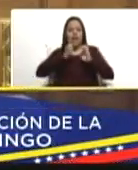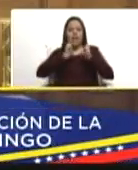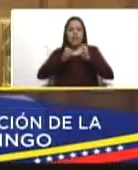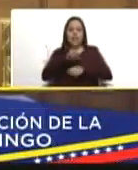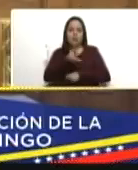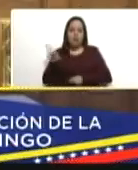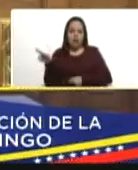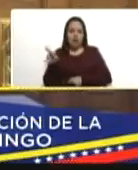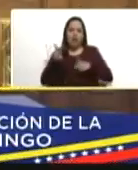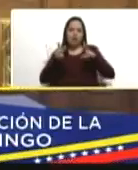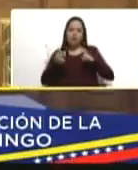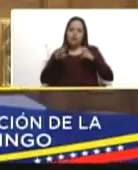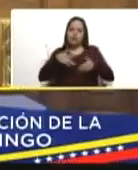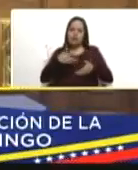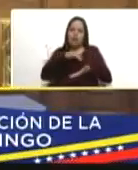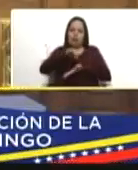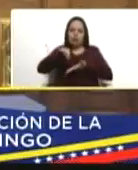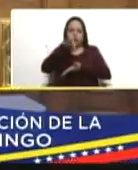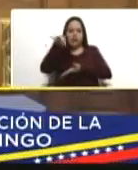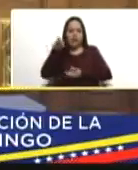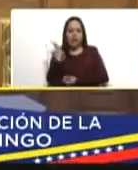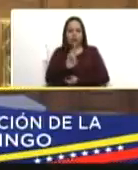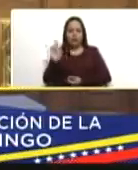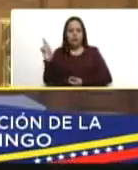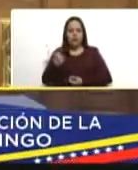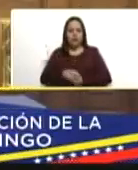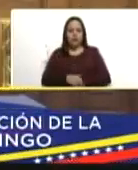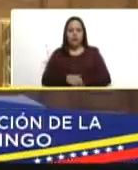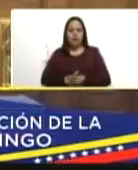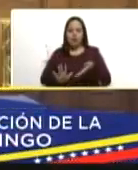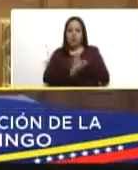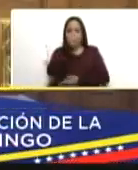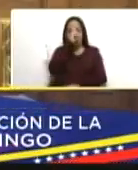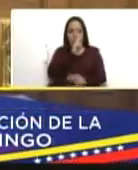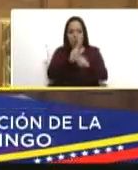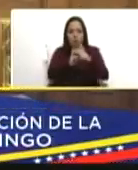una nueva espiritualidad republicana de la